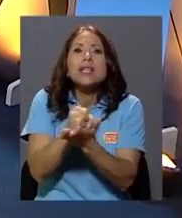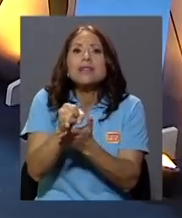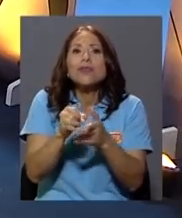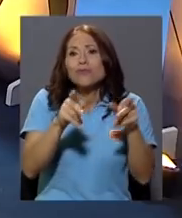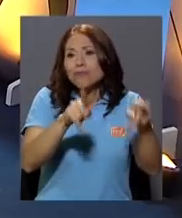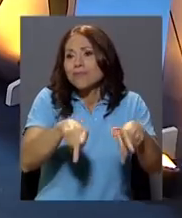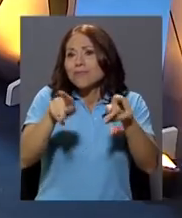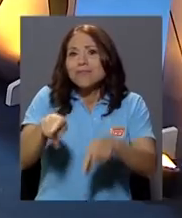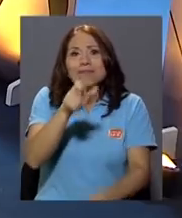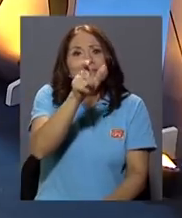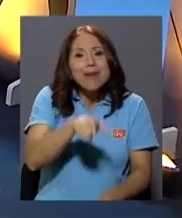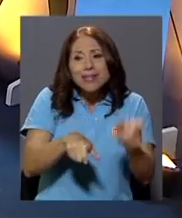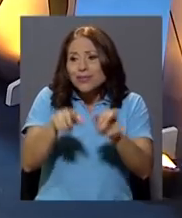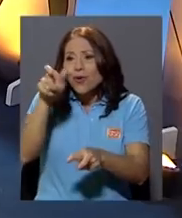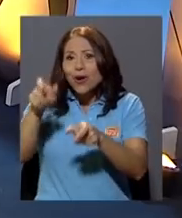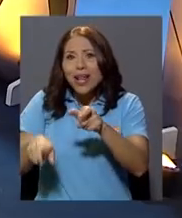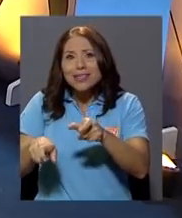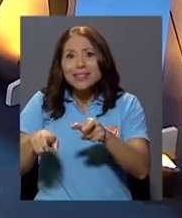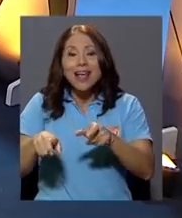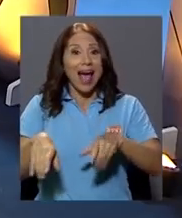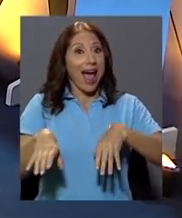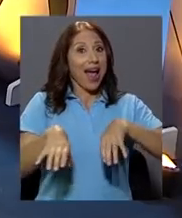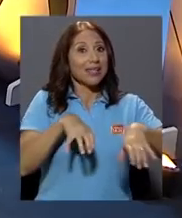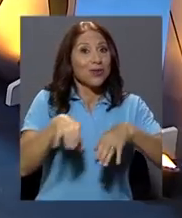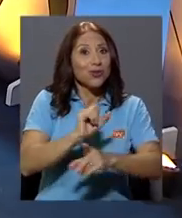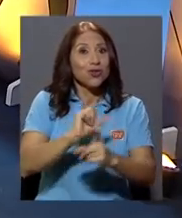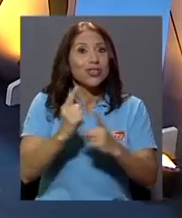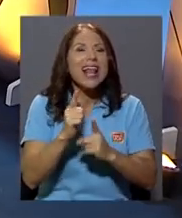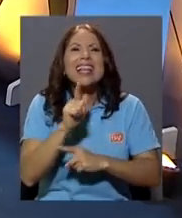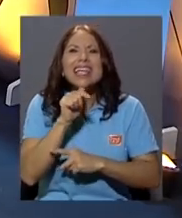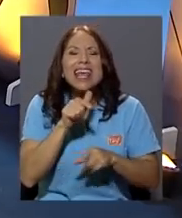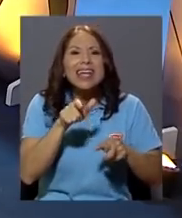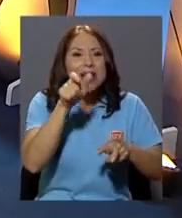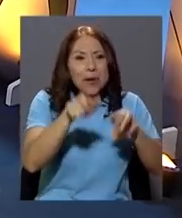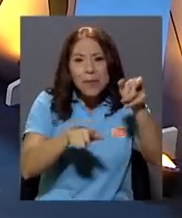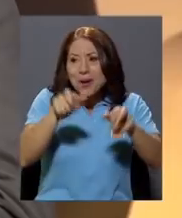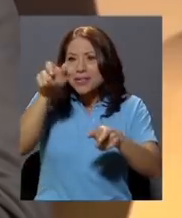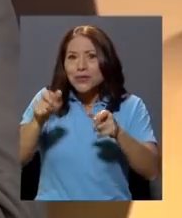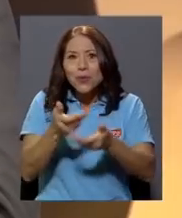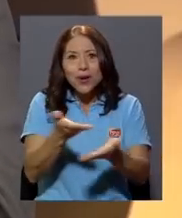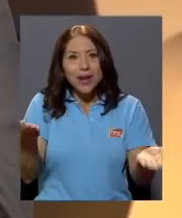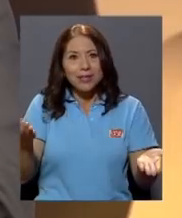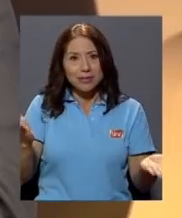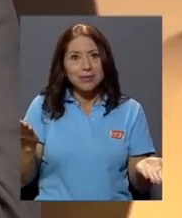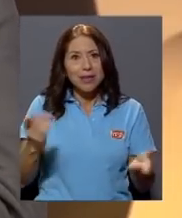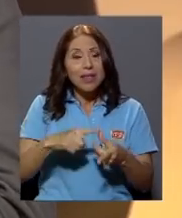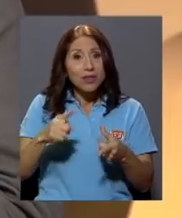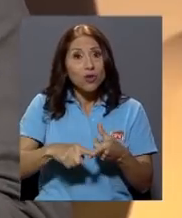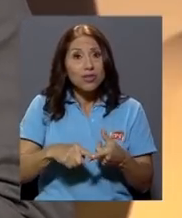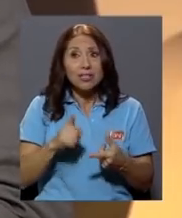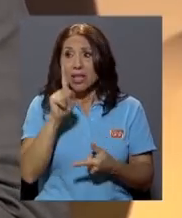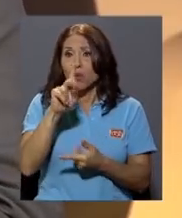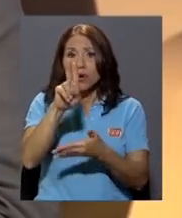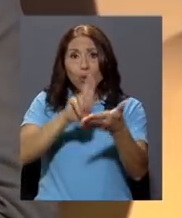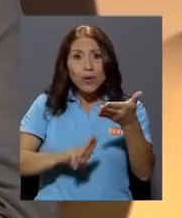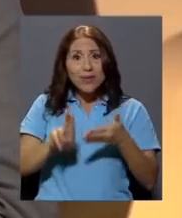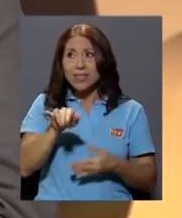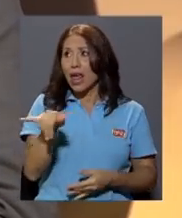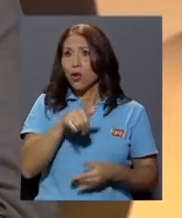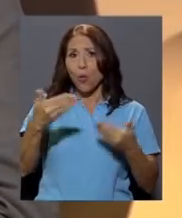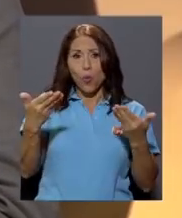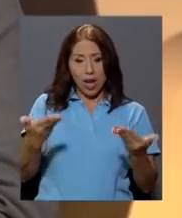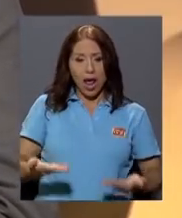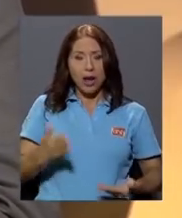acción social. ¿Y quién hace acción social? Personas, efectivamente. Evidentemente, entonces, en una universidad como